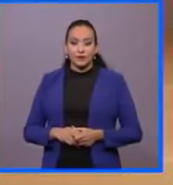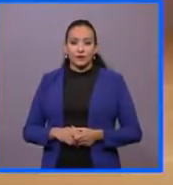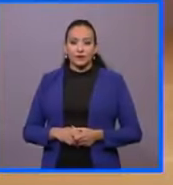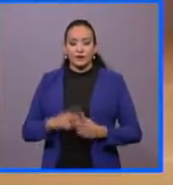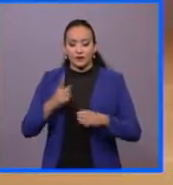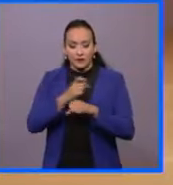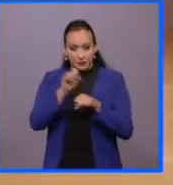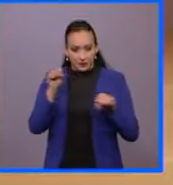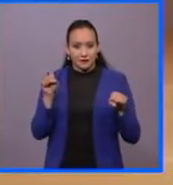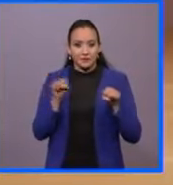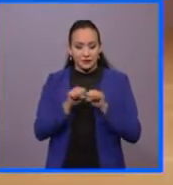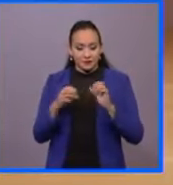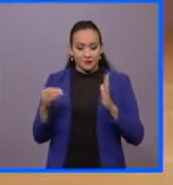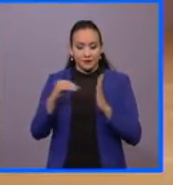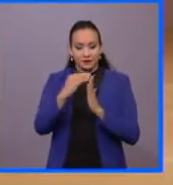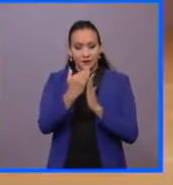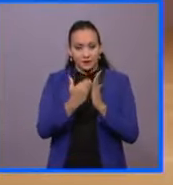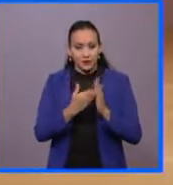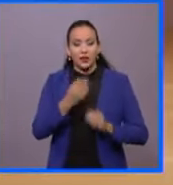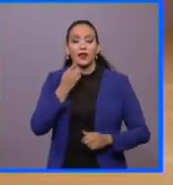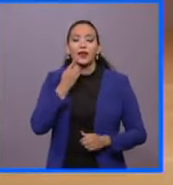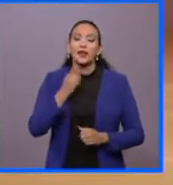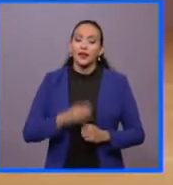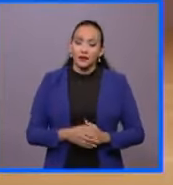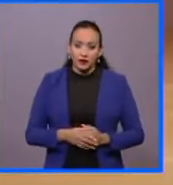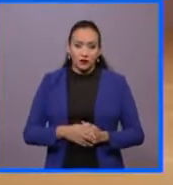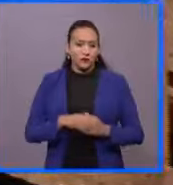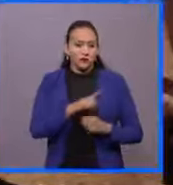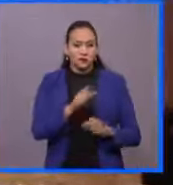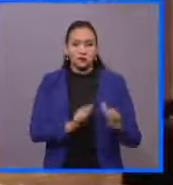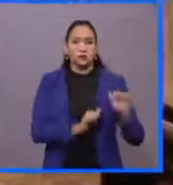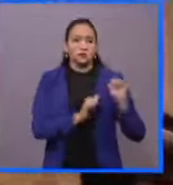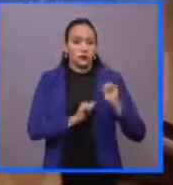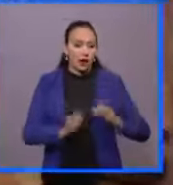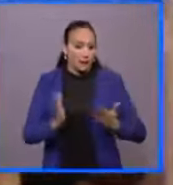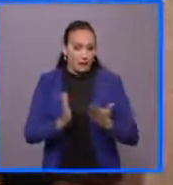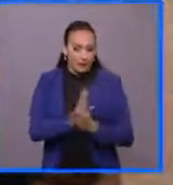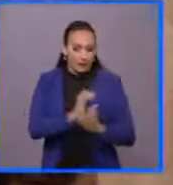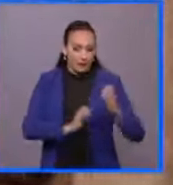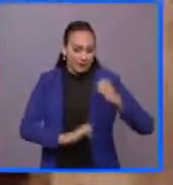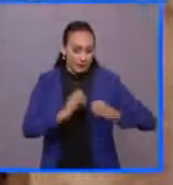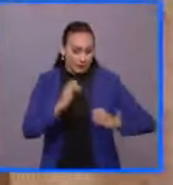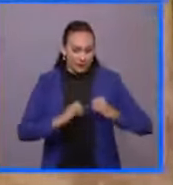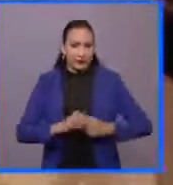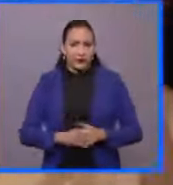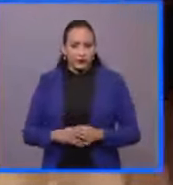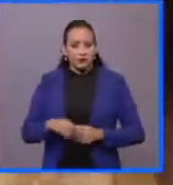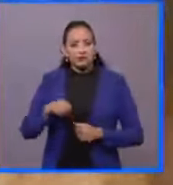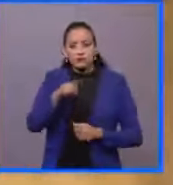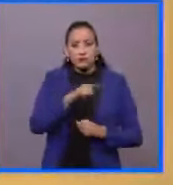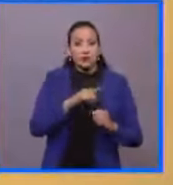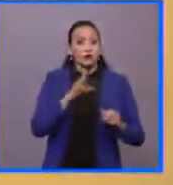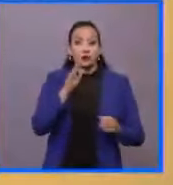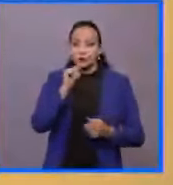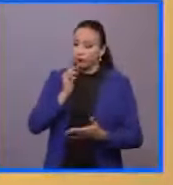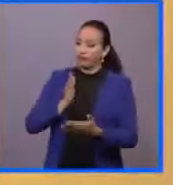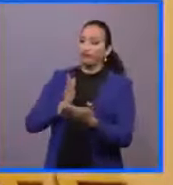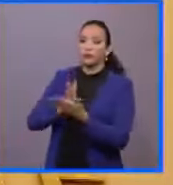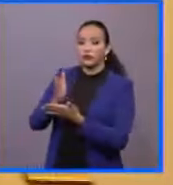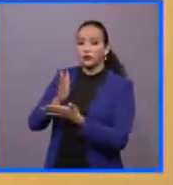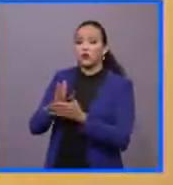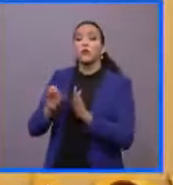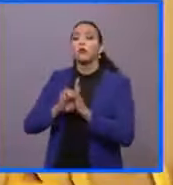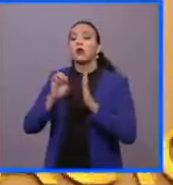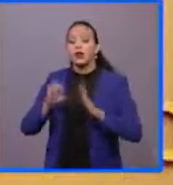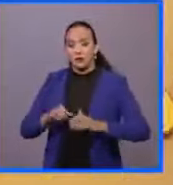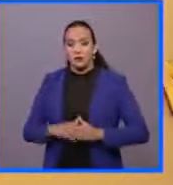La primera sala de la Corte determinó que cualquier autoridad ajena al Poder Judicial Federal carece de competencia para pronunciarse sobre